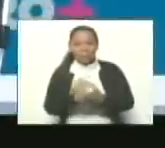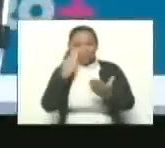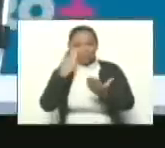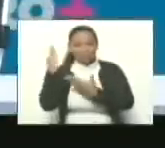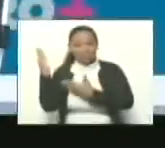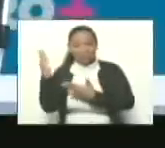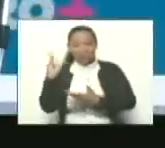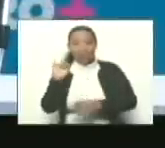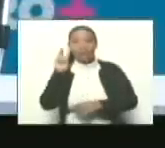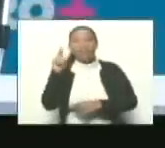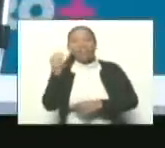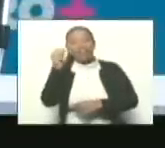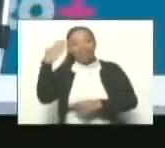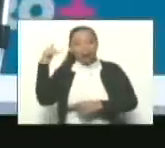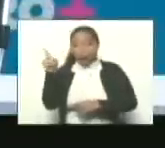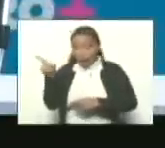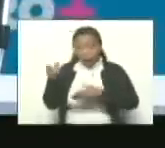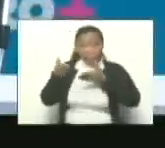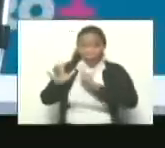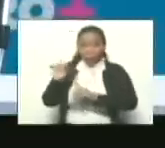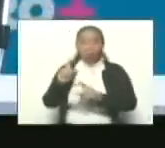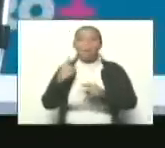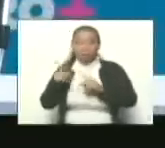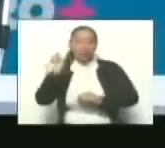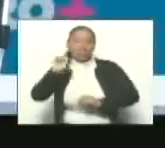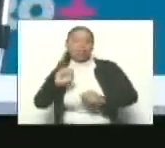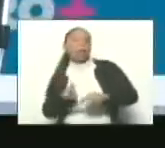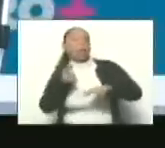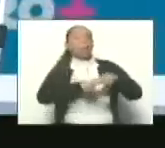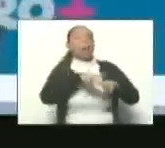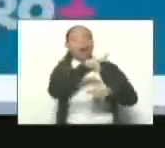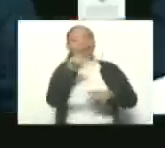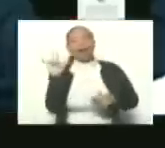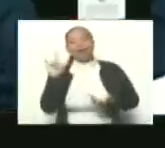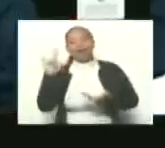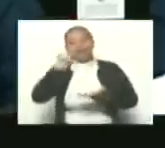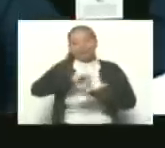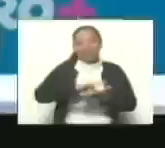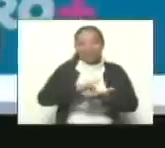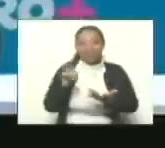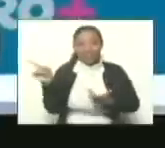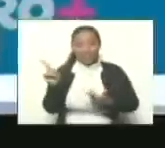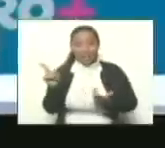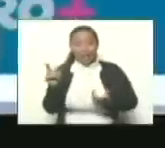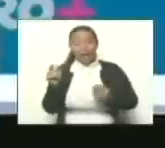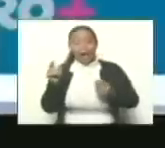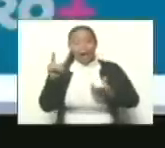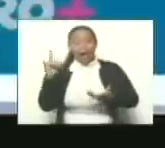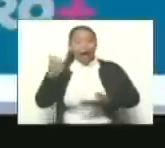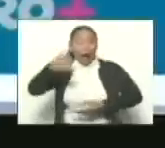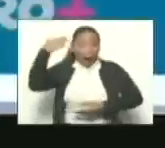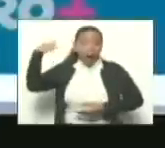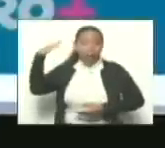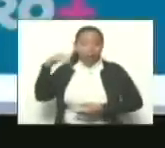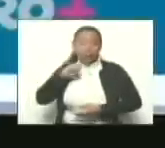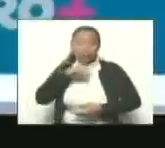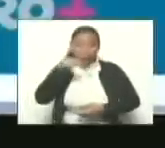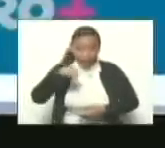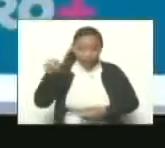en Viasa. No había nacido, pero él se montó en Viasa. Viasa fue una gran línea aérea nacional